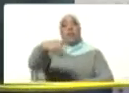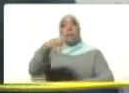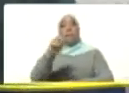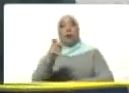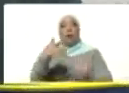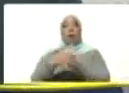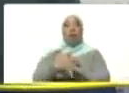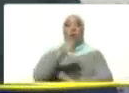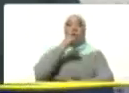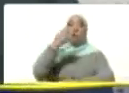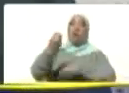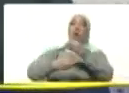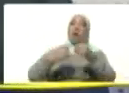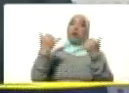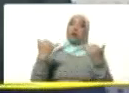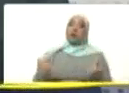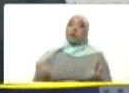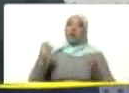tuvieron su génesis